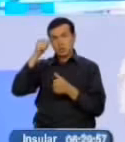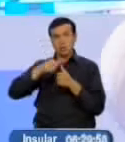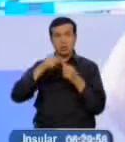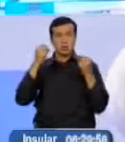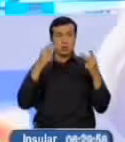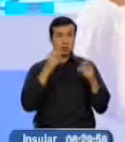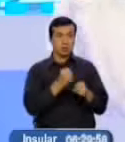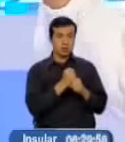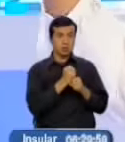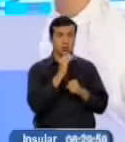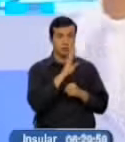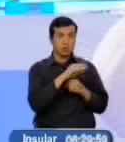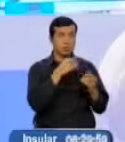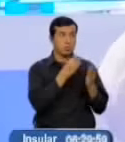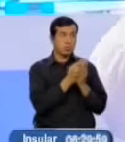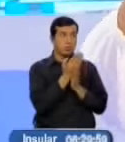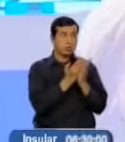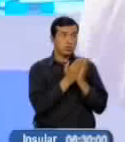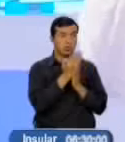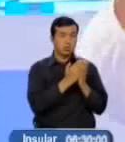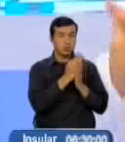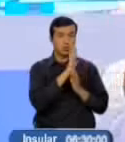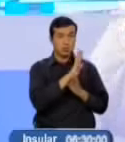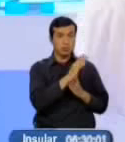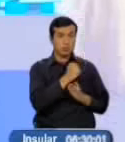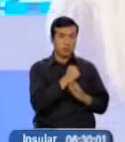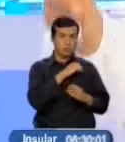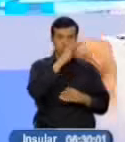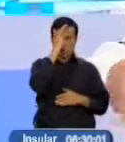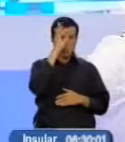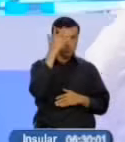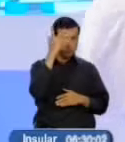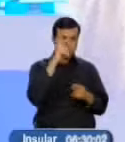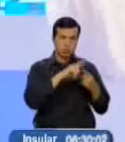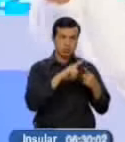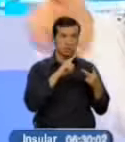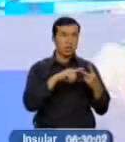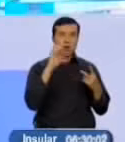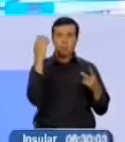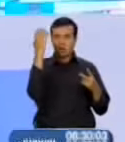empresas financian y compran servicios a terceros, porque ellos no tienen hospitales, no